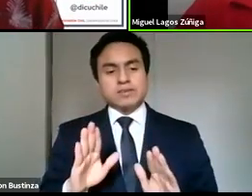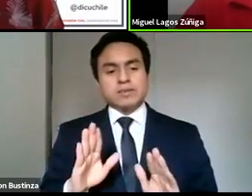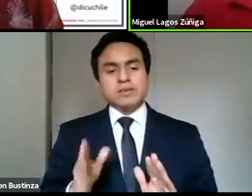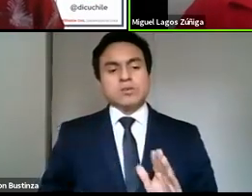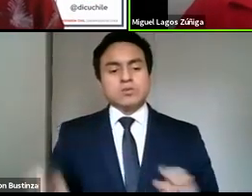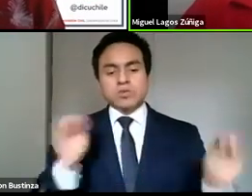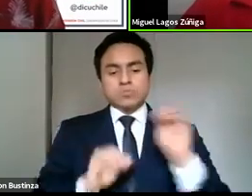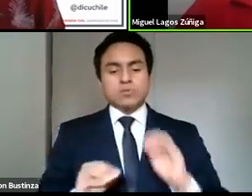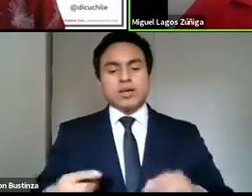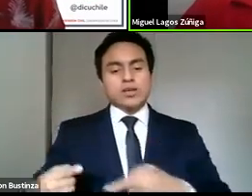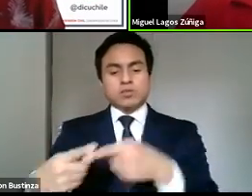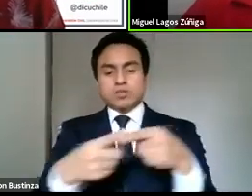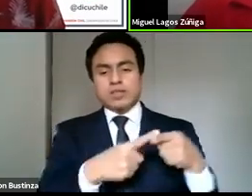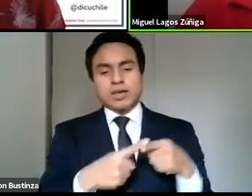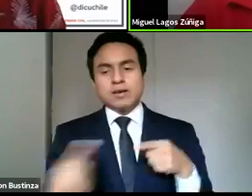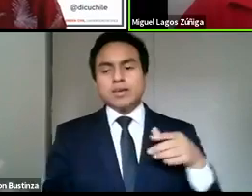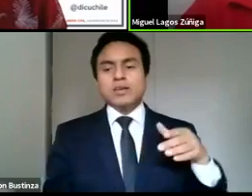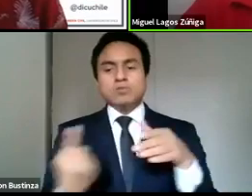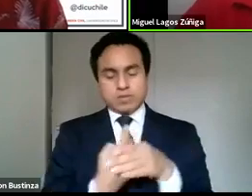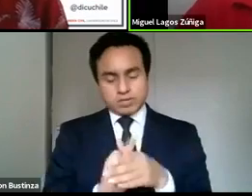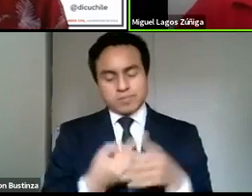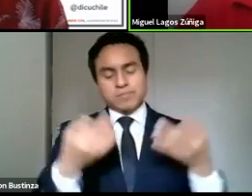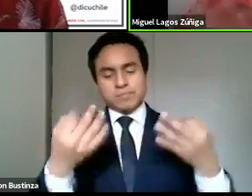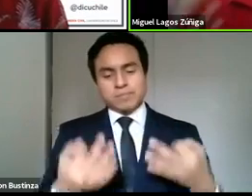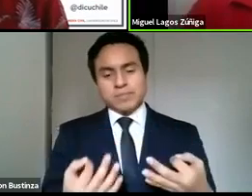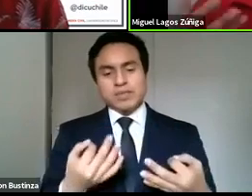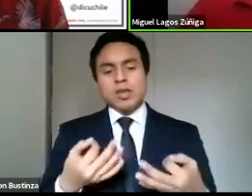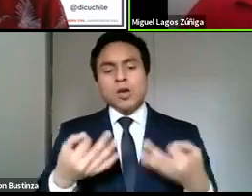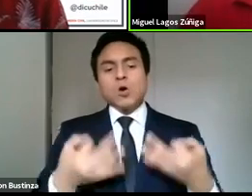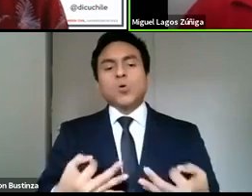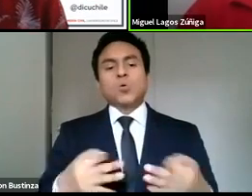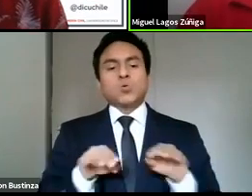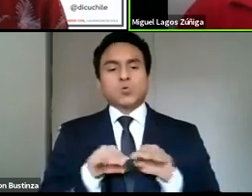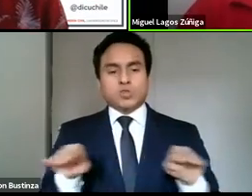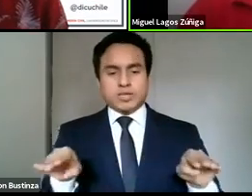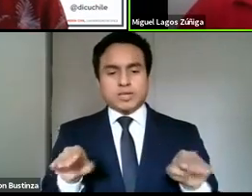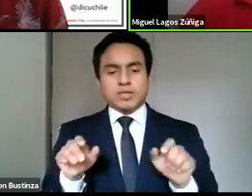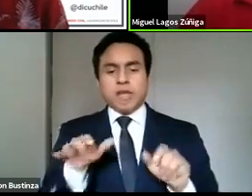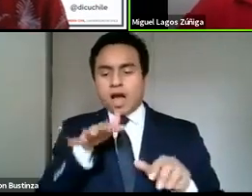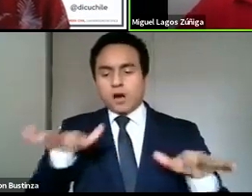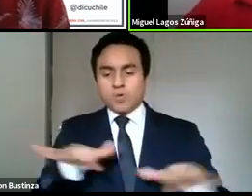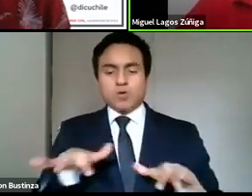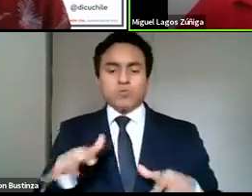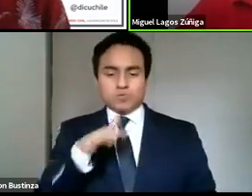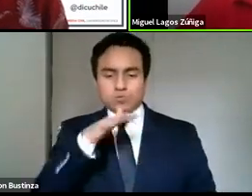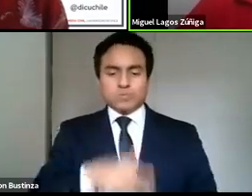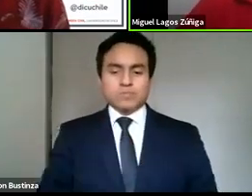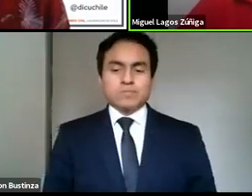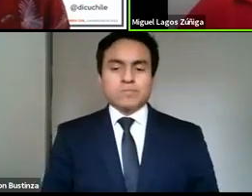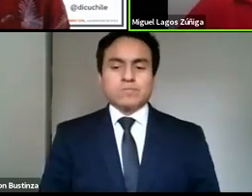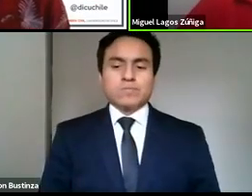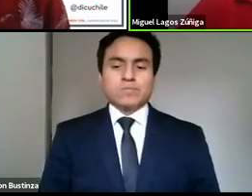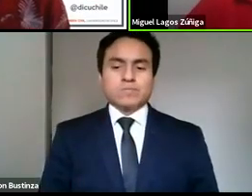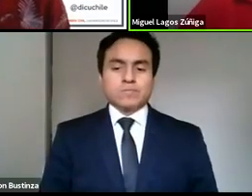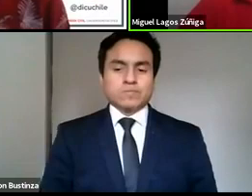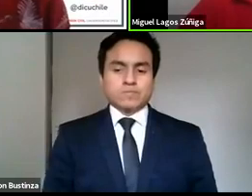construimos una sociedad más inclusiva y más justa también en el tema del uso de agua.